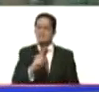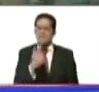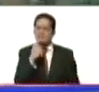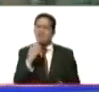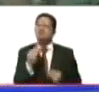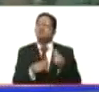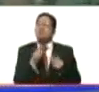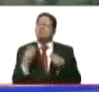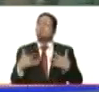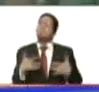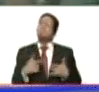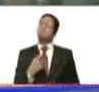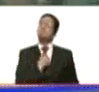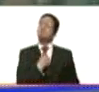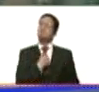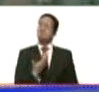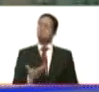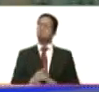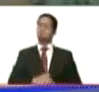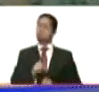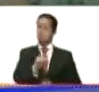República.